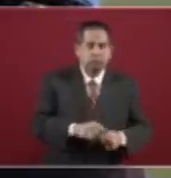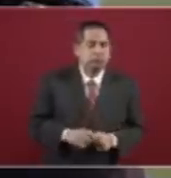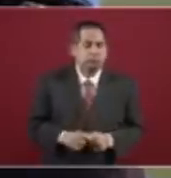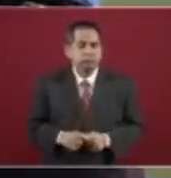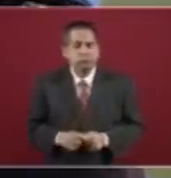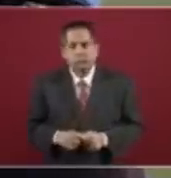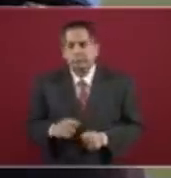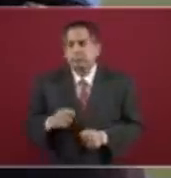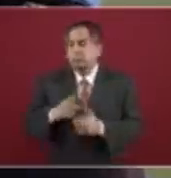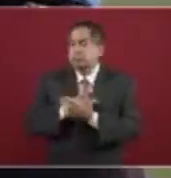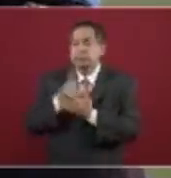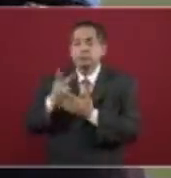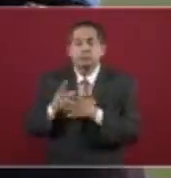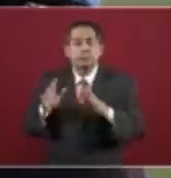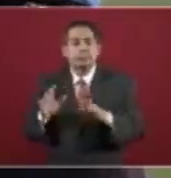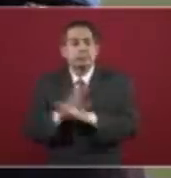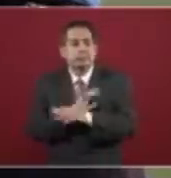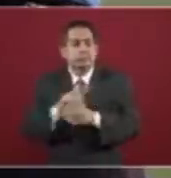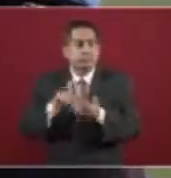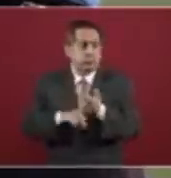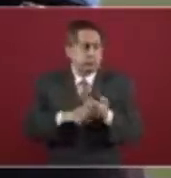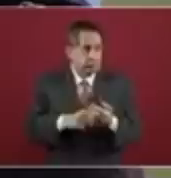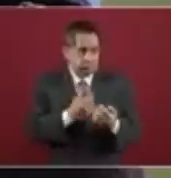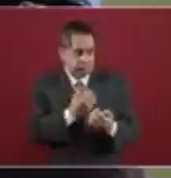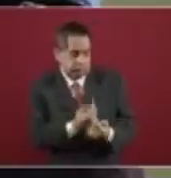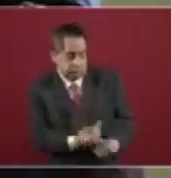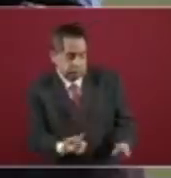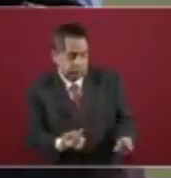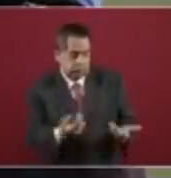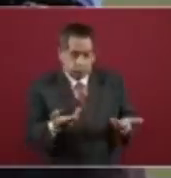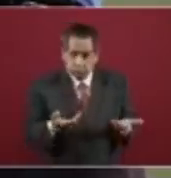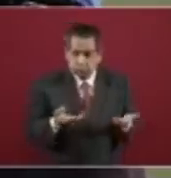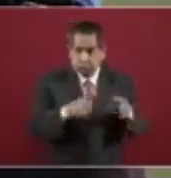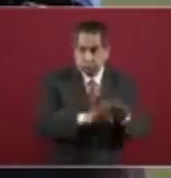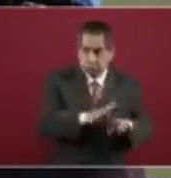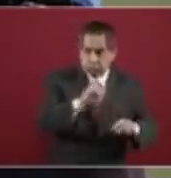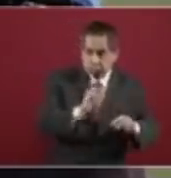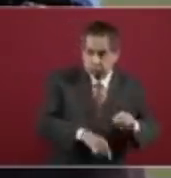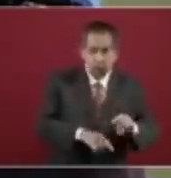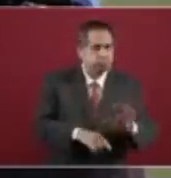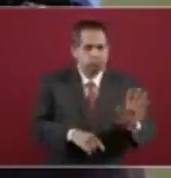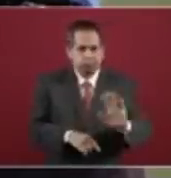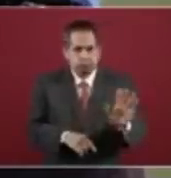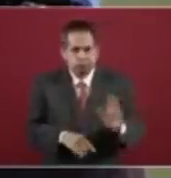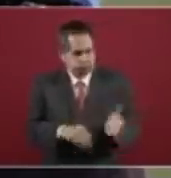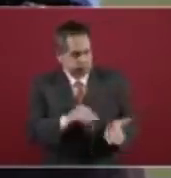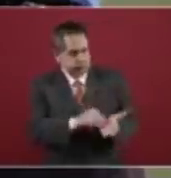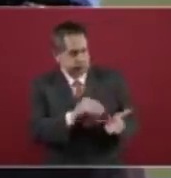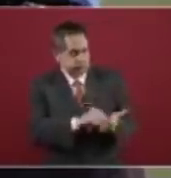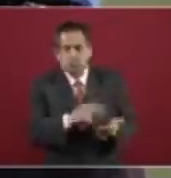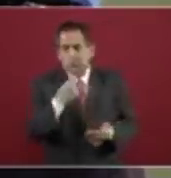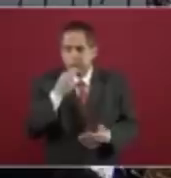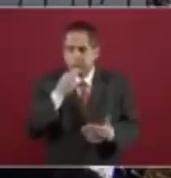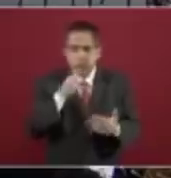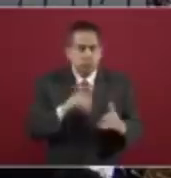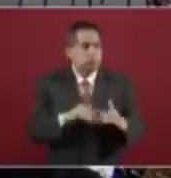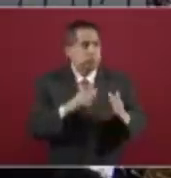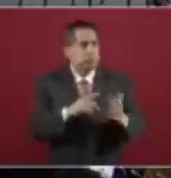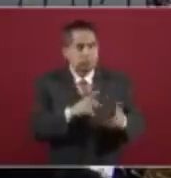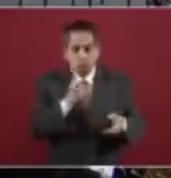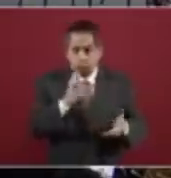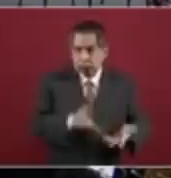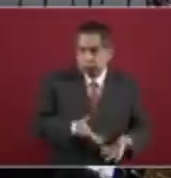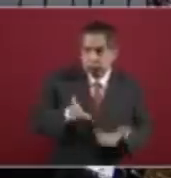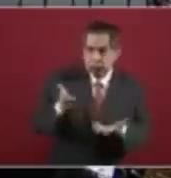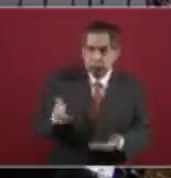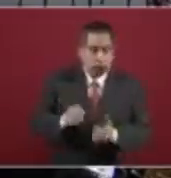cambios en el programa no implican el cierre de estancias infantiles. Podrán seguir funcionando siempre y cuando brinden un servicio de